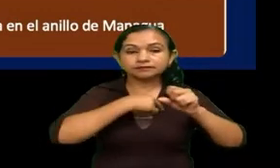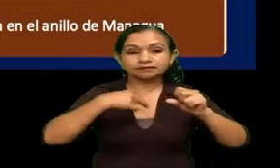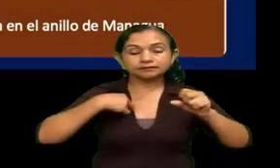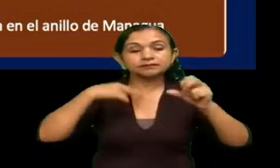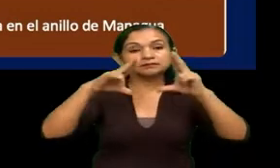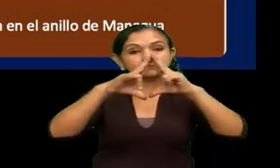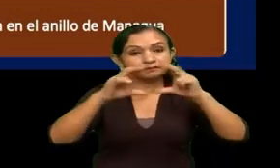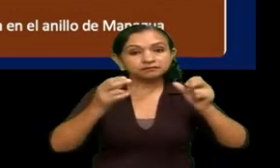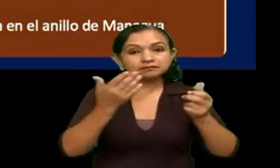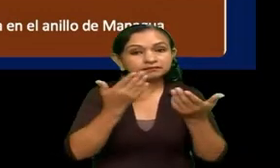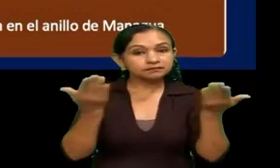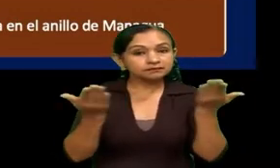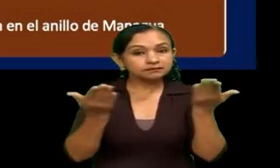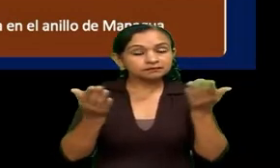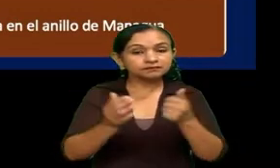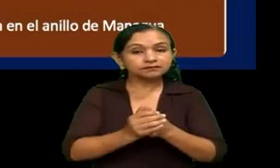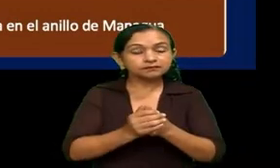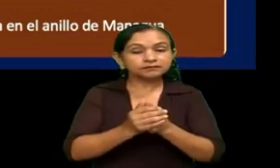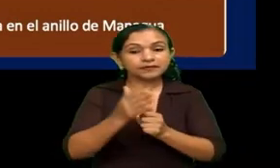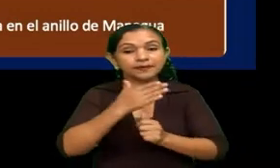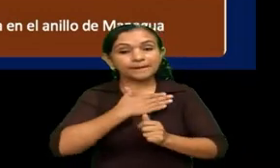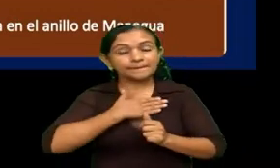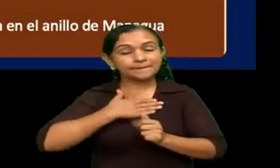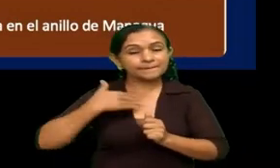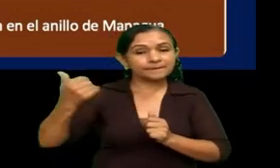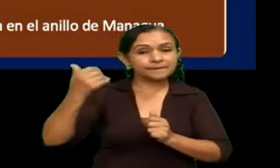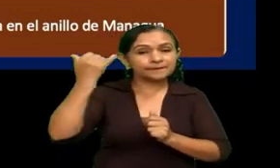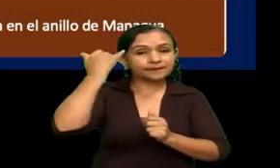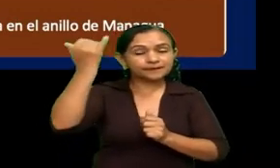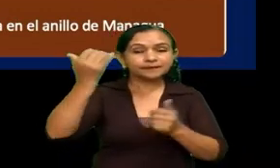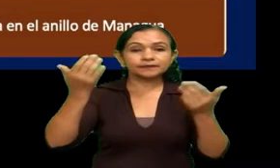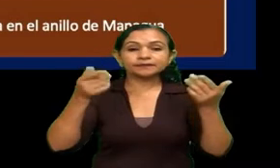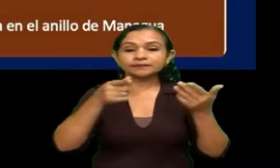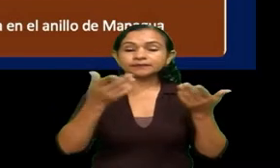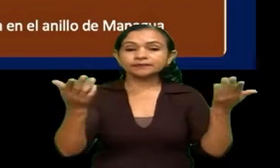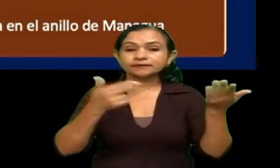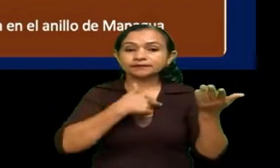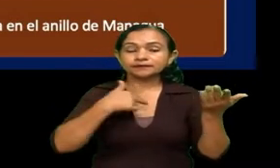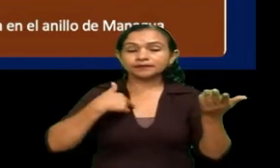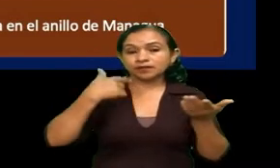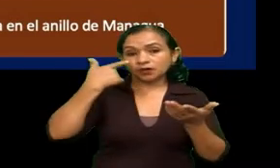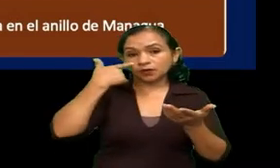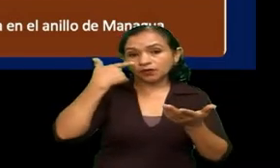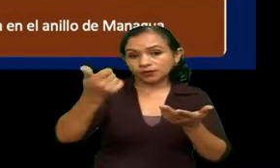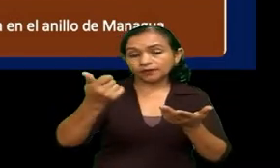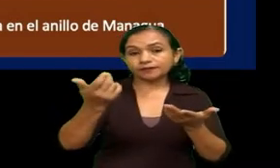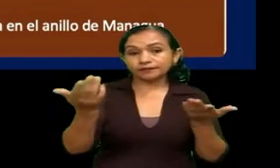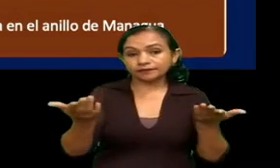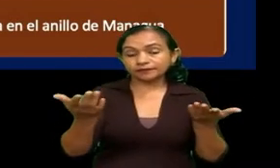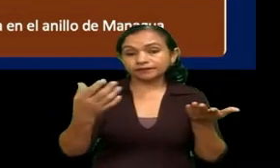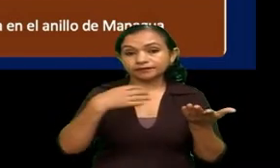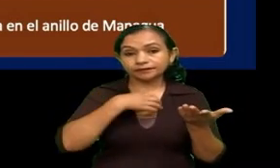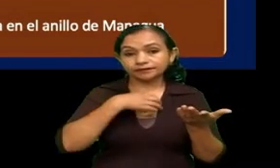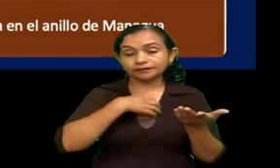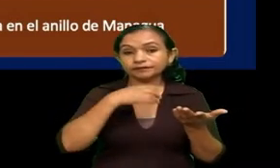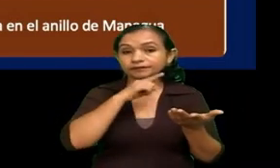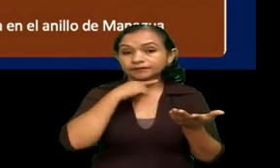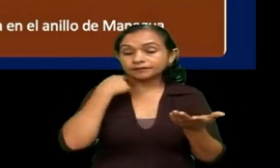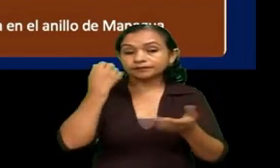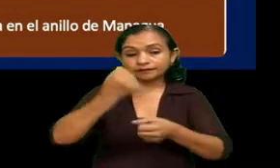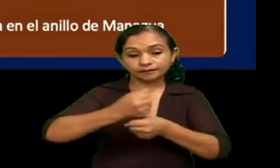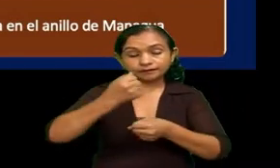¿verdad? No hay mejor opinión que el que está y que conoce exactamente y que también lo está mismo en la misma tarea. En la misma